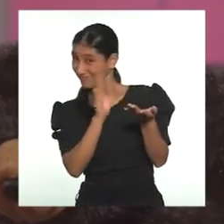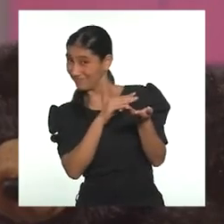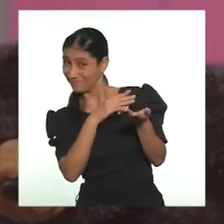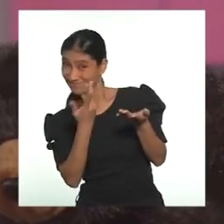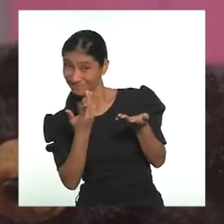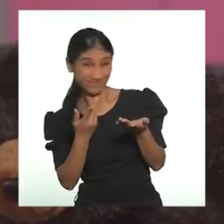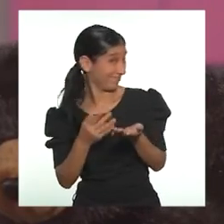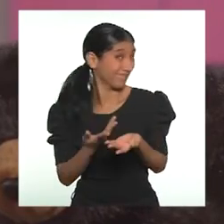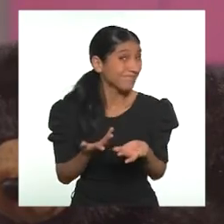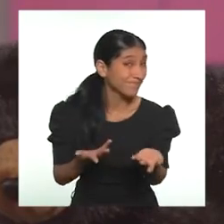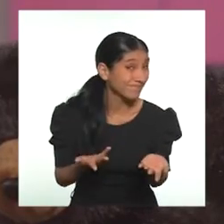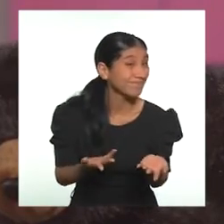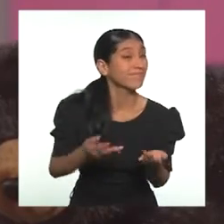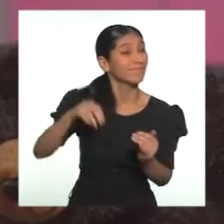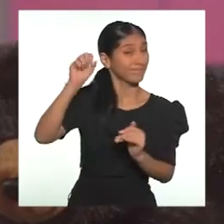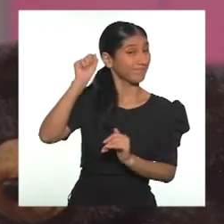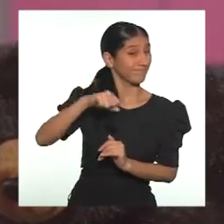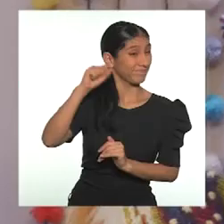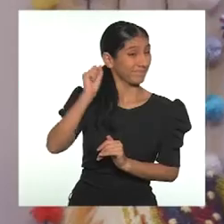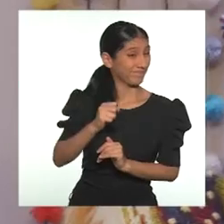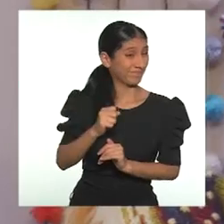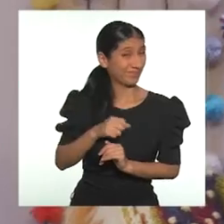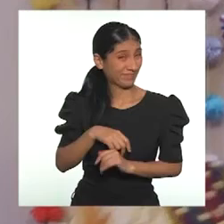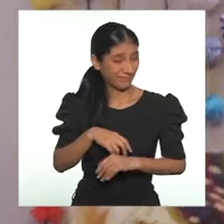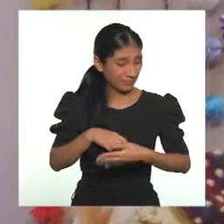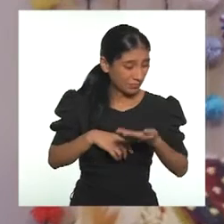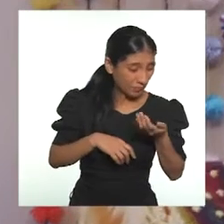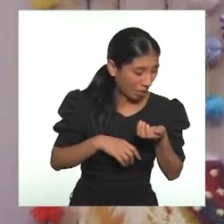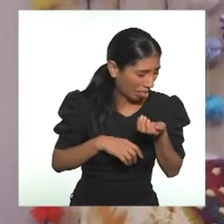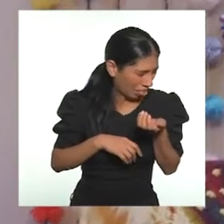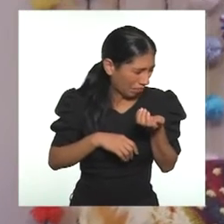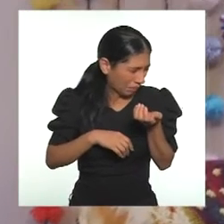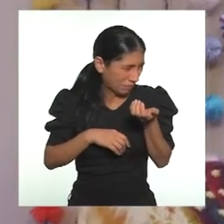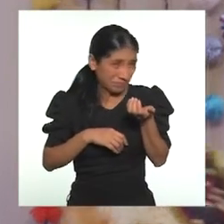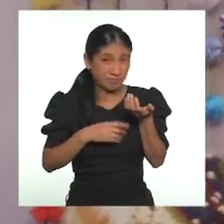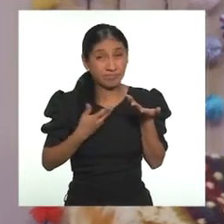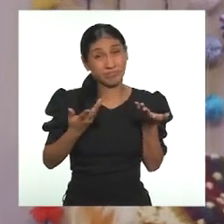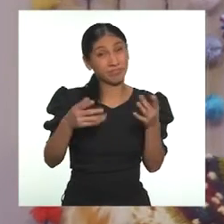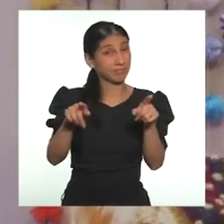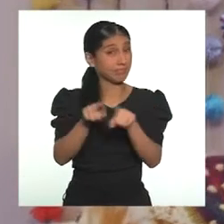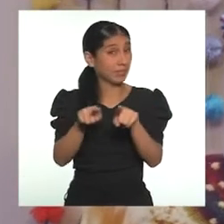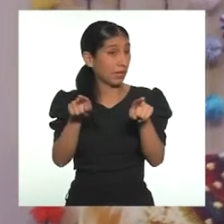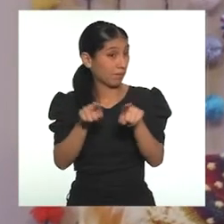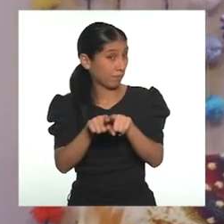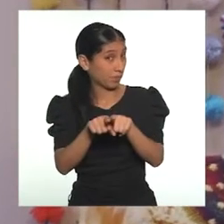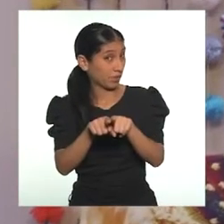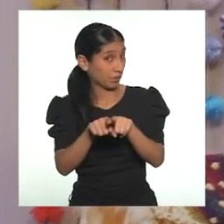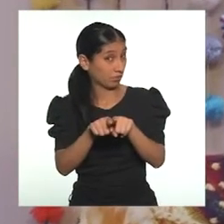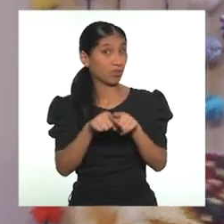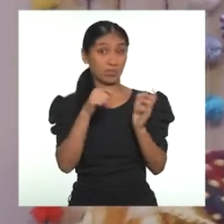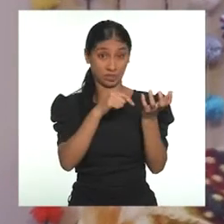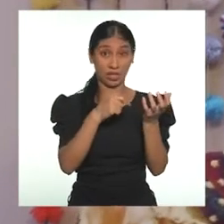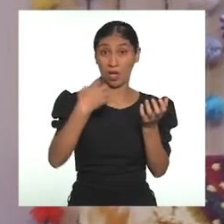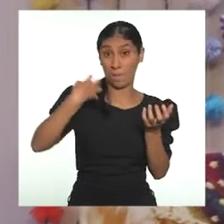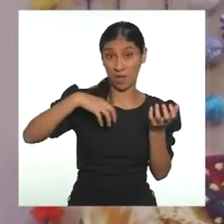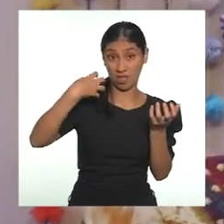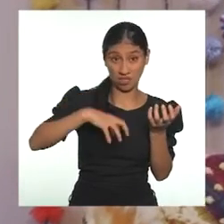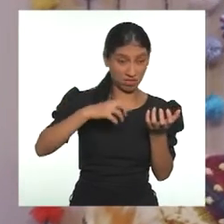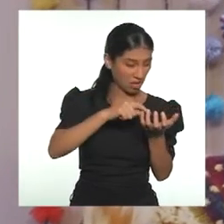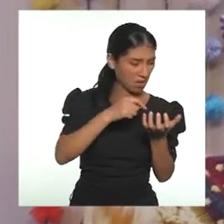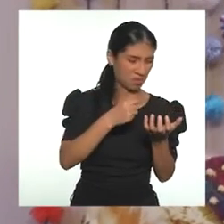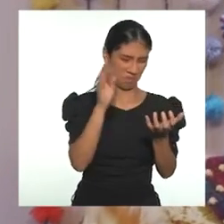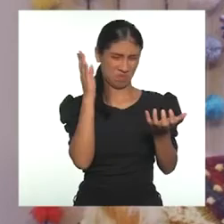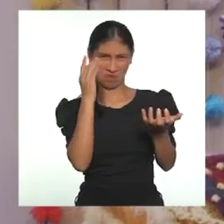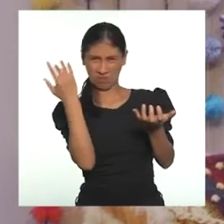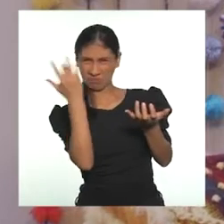diferente, ¿no? ¿No, Alexa? Sí, Chancay. Debe saber desagradable. ¡Ay! Además, no es recomendable que